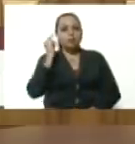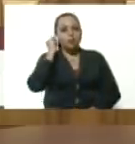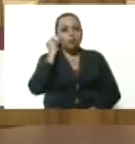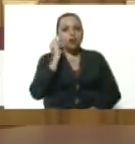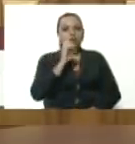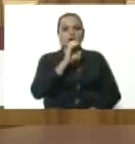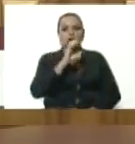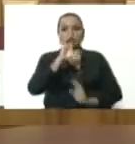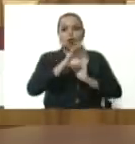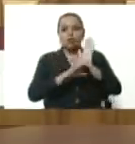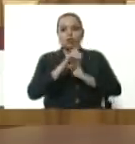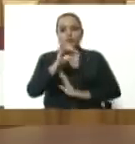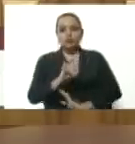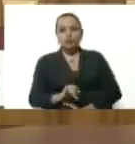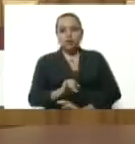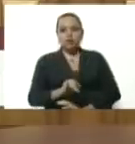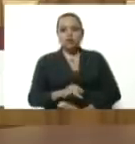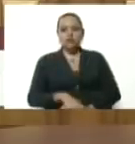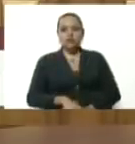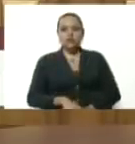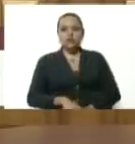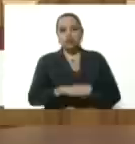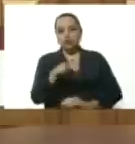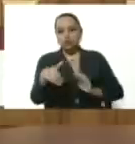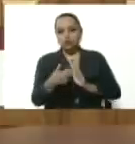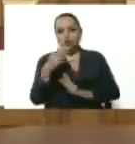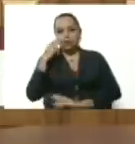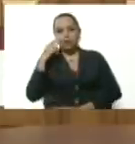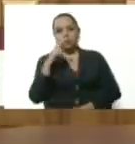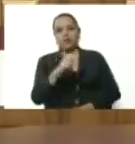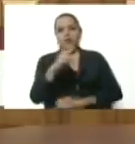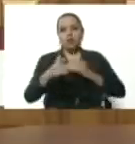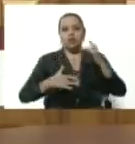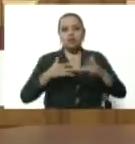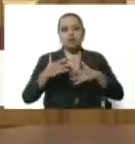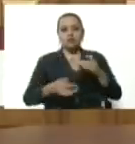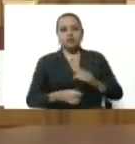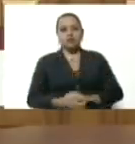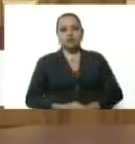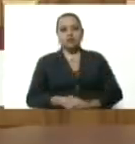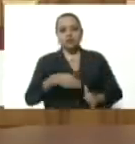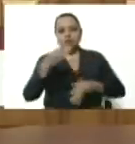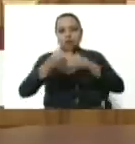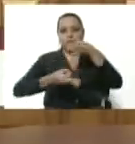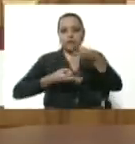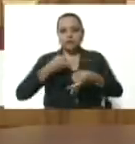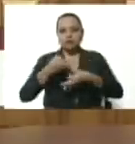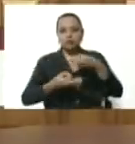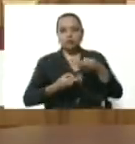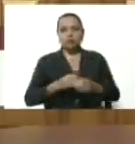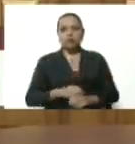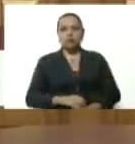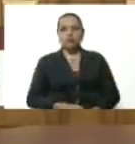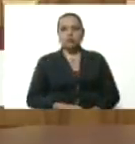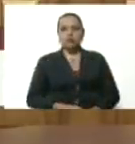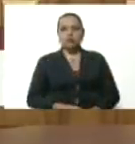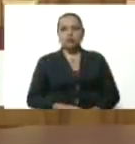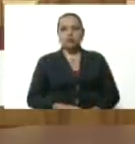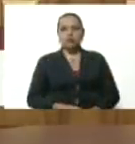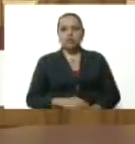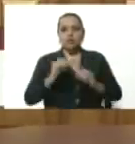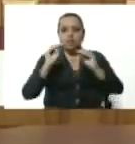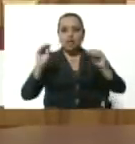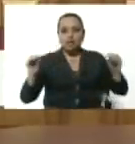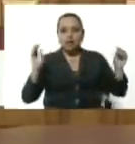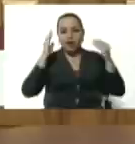Alejandra Díaz, todos la hemos visto en su accionar y en sus explicaciones y en las llamadas de